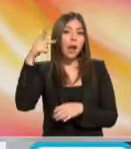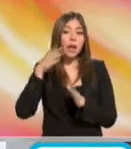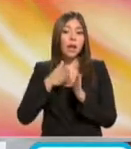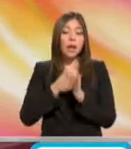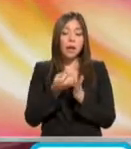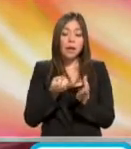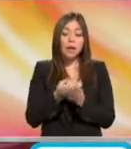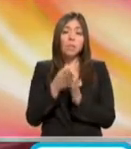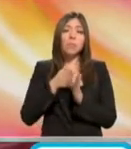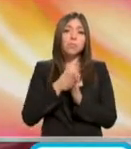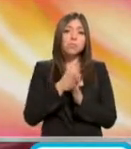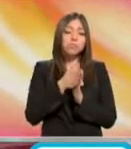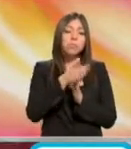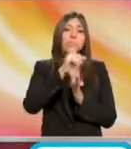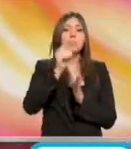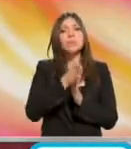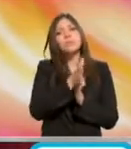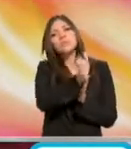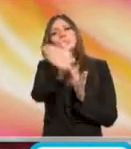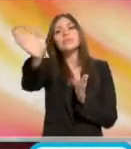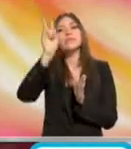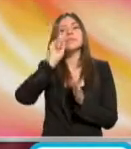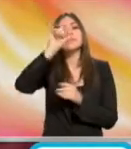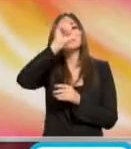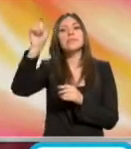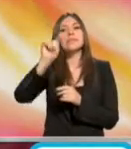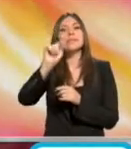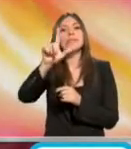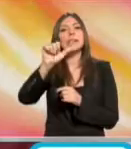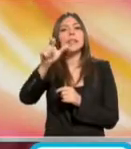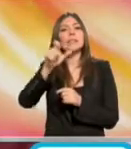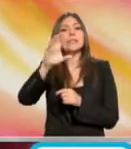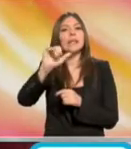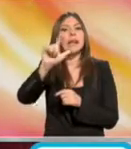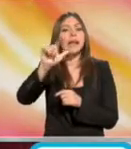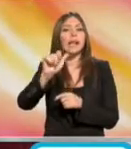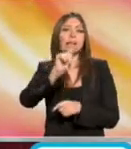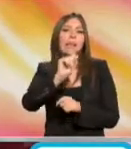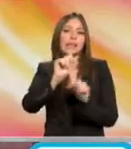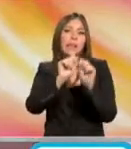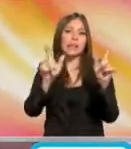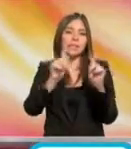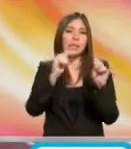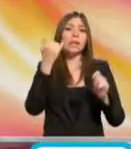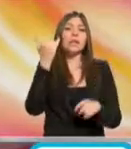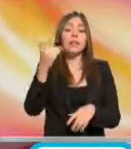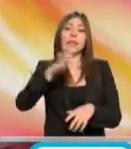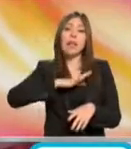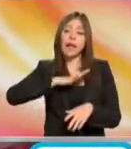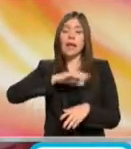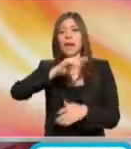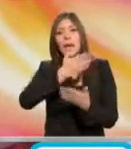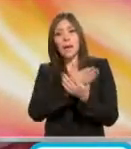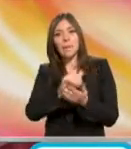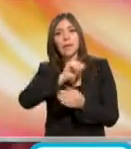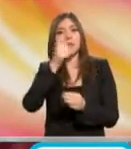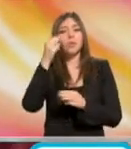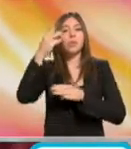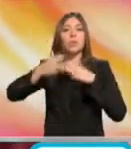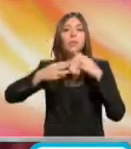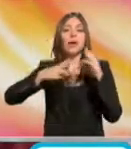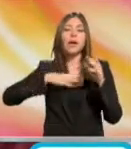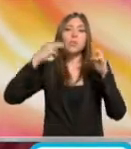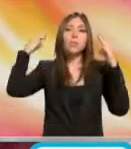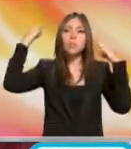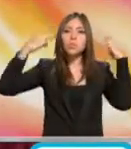cerca de maravilla. Puebla, de hecho, muy cerca de Puebla. Y bueno, además ahí tenemos un museo de la piedra, porque fíjate que lo más importante en Apizaco es que llegó el